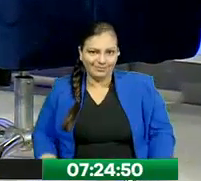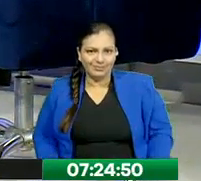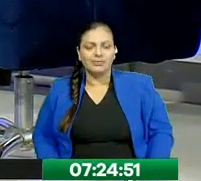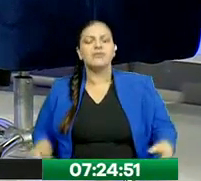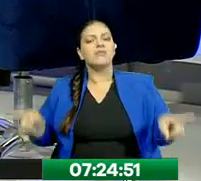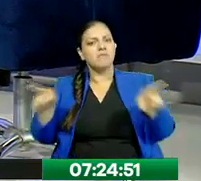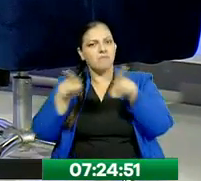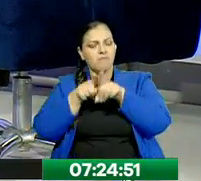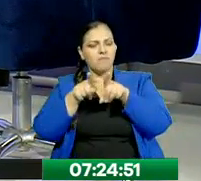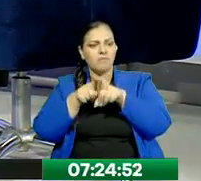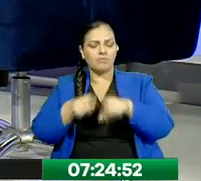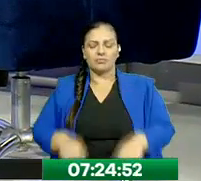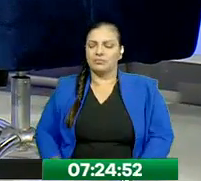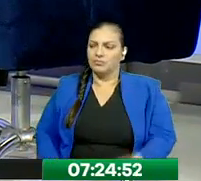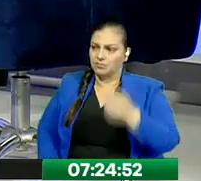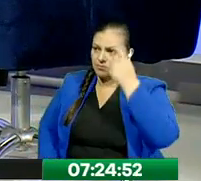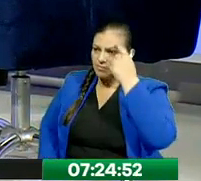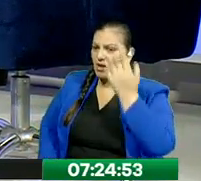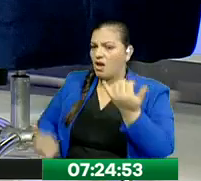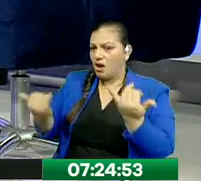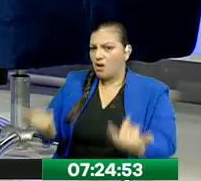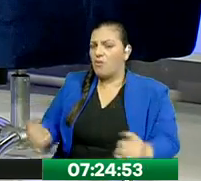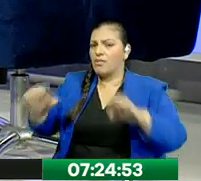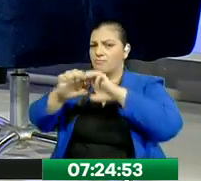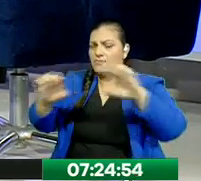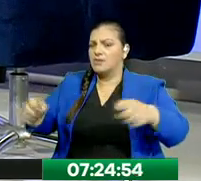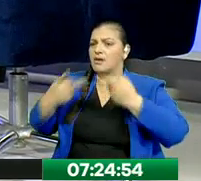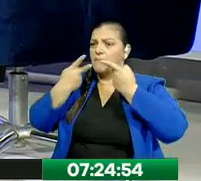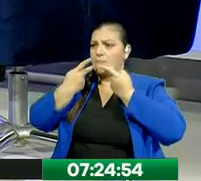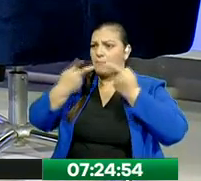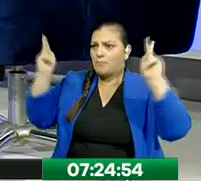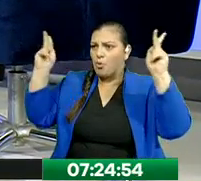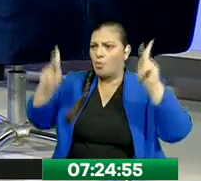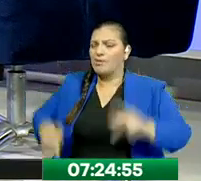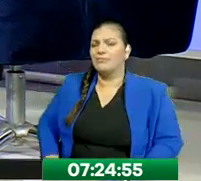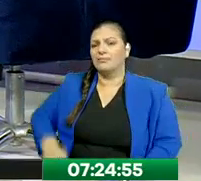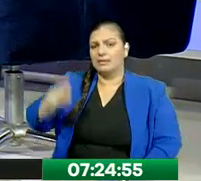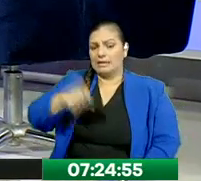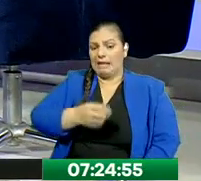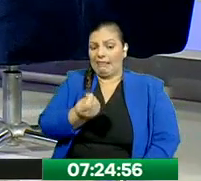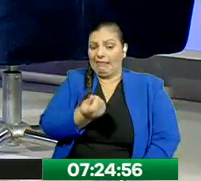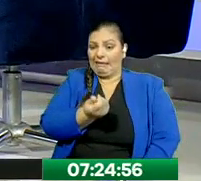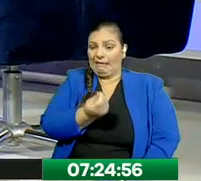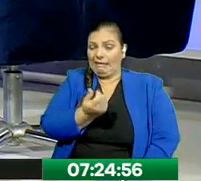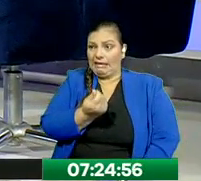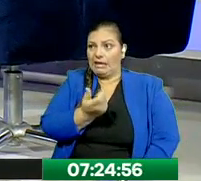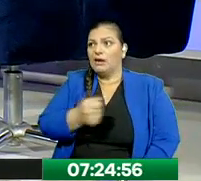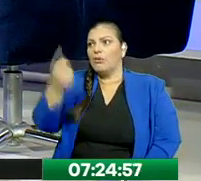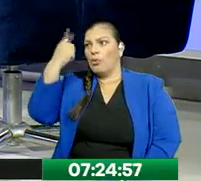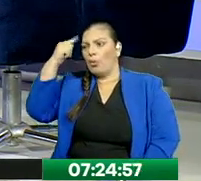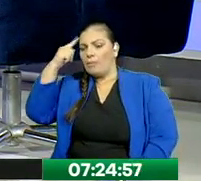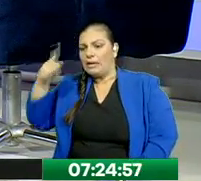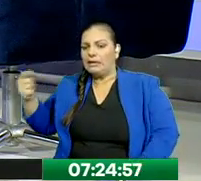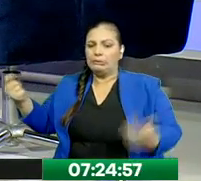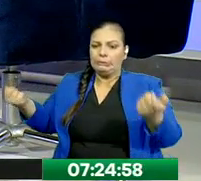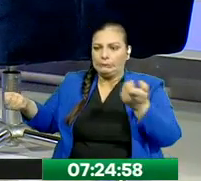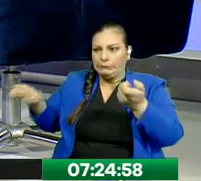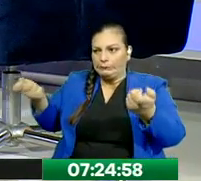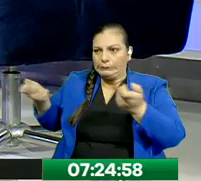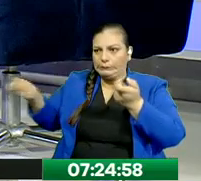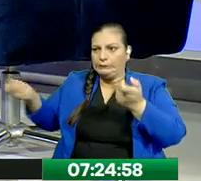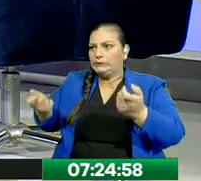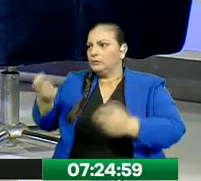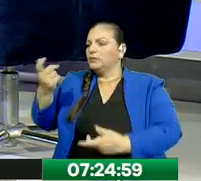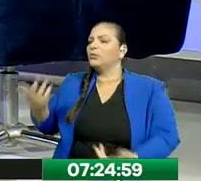instituciones o empresas públicas que deberían de pasar esa figura de la monetización de los activos públicos para generar esa liquidez que necesita el gobierno?